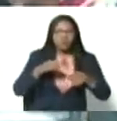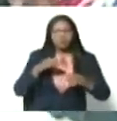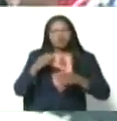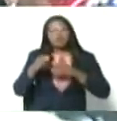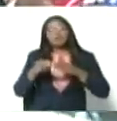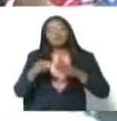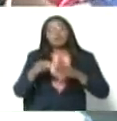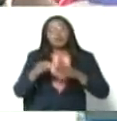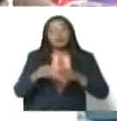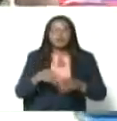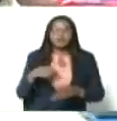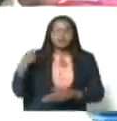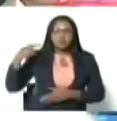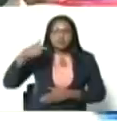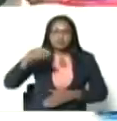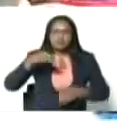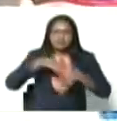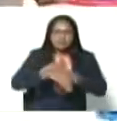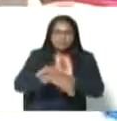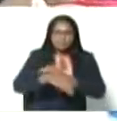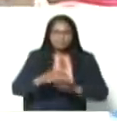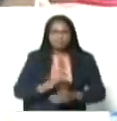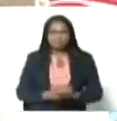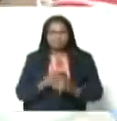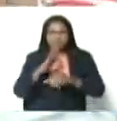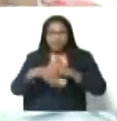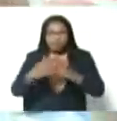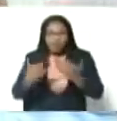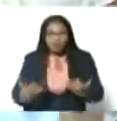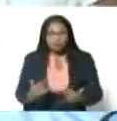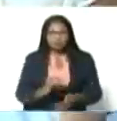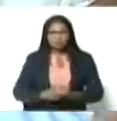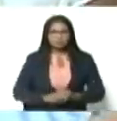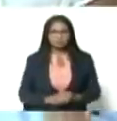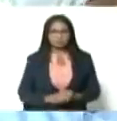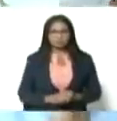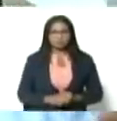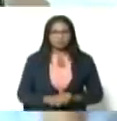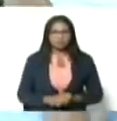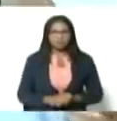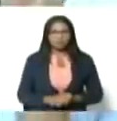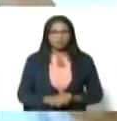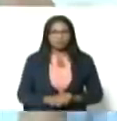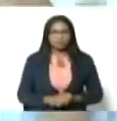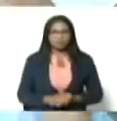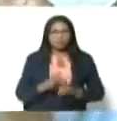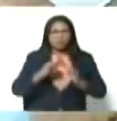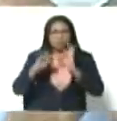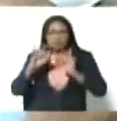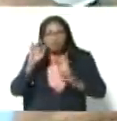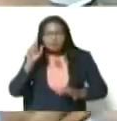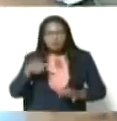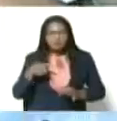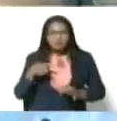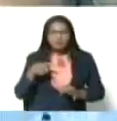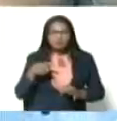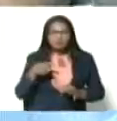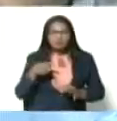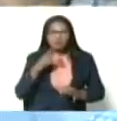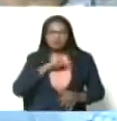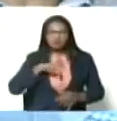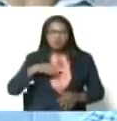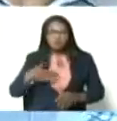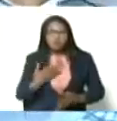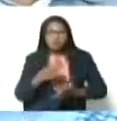Caracas, como trabajador del Metro de Caracas. Asimismo, como usted vio, se pudo recuperar